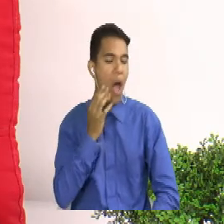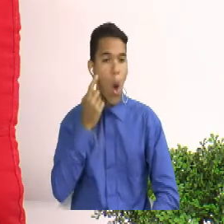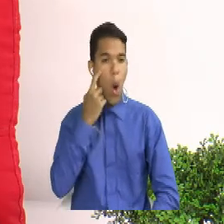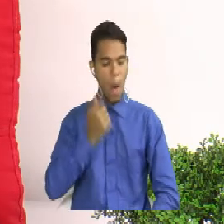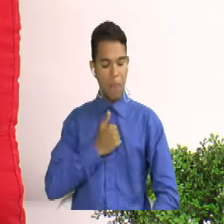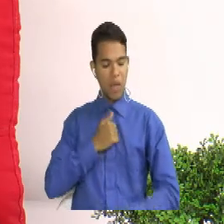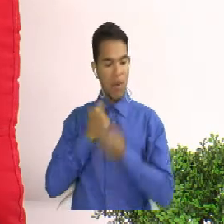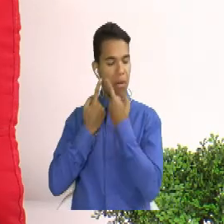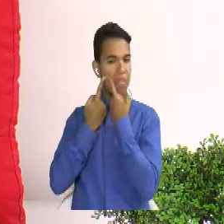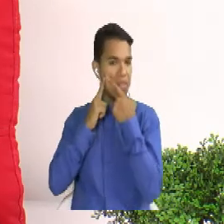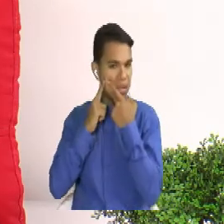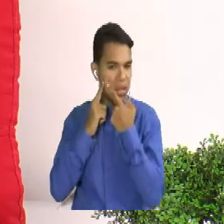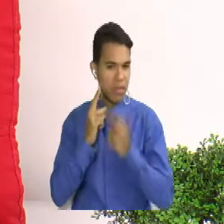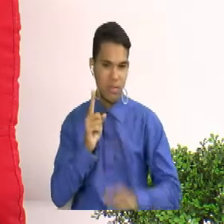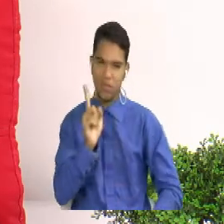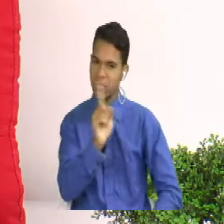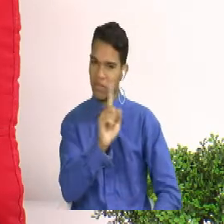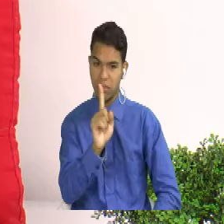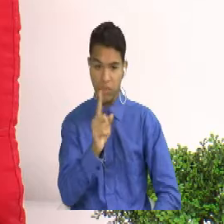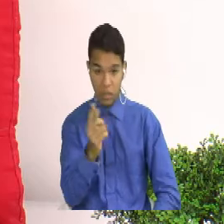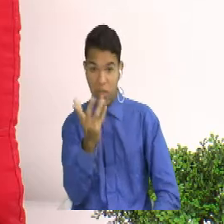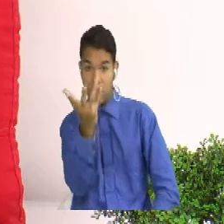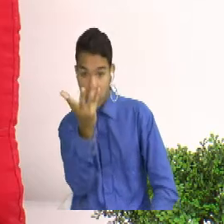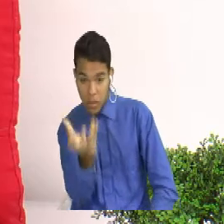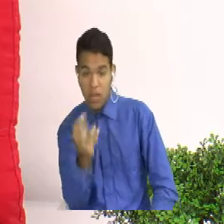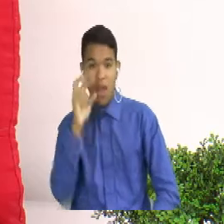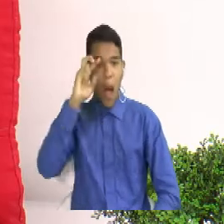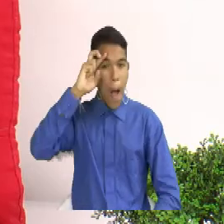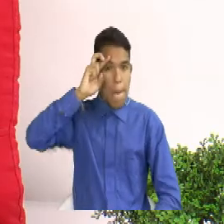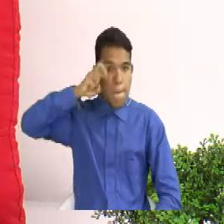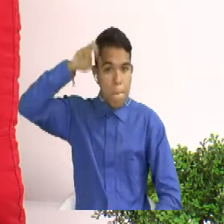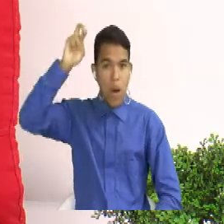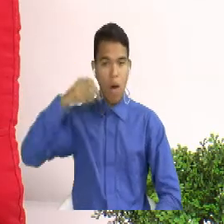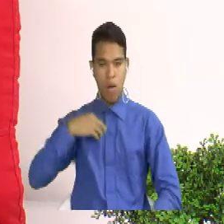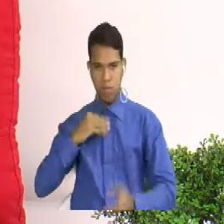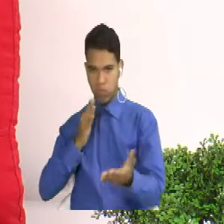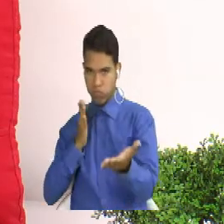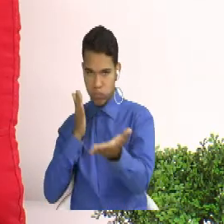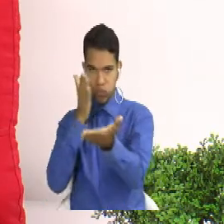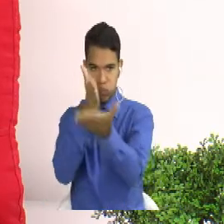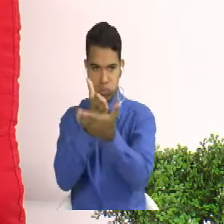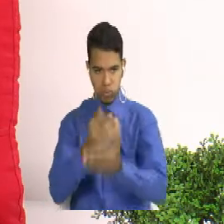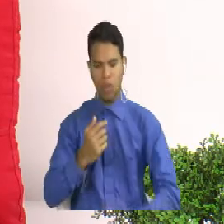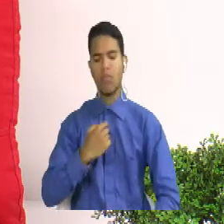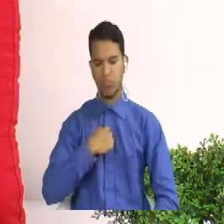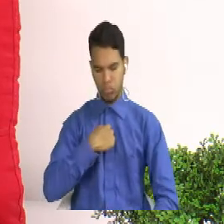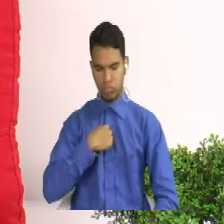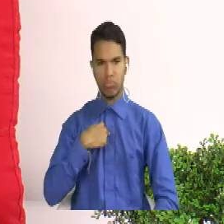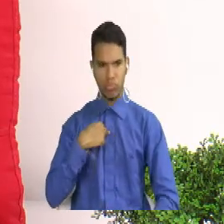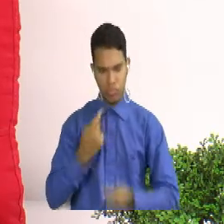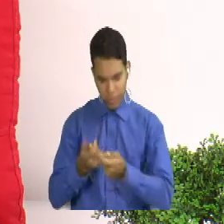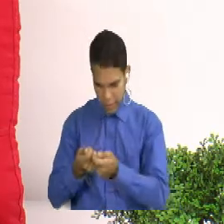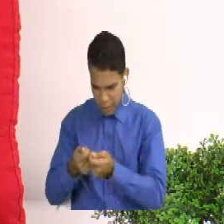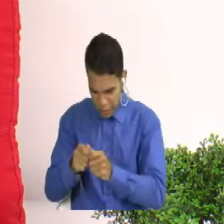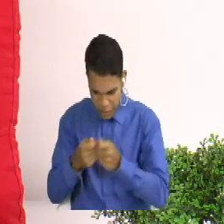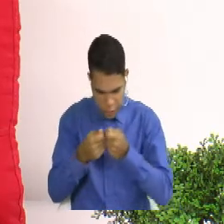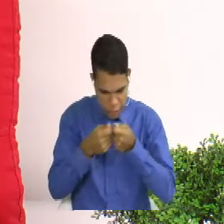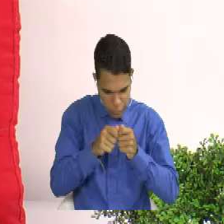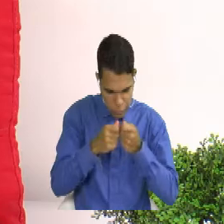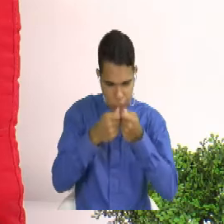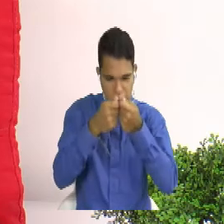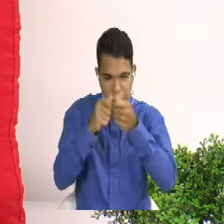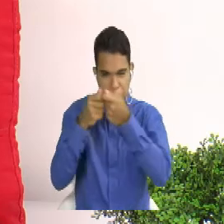granitos. Más bien, si quieren ir a donde un profesional como yo, nosotros los extraemos, donde una